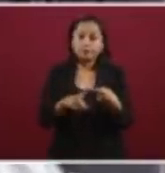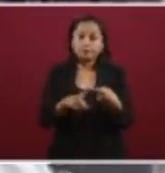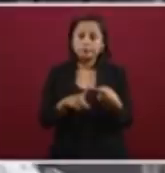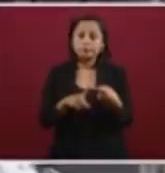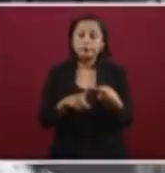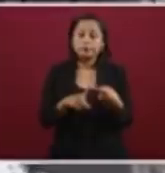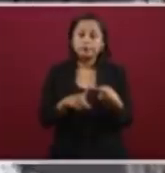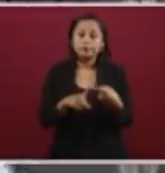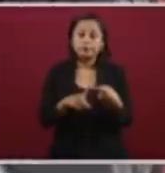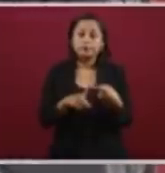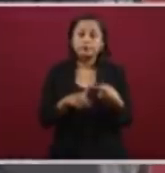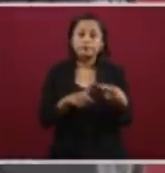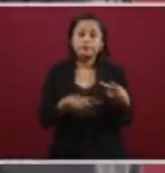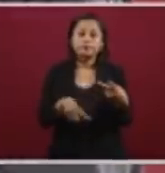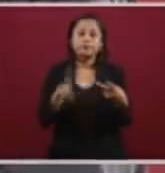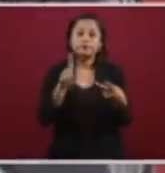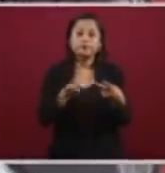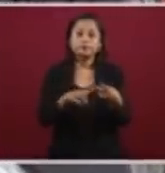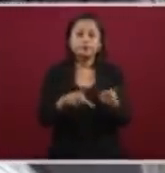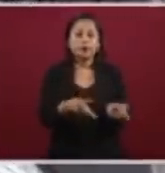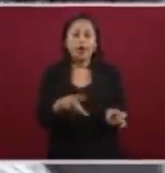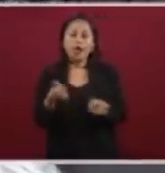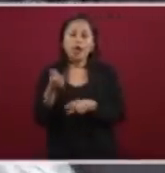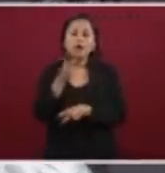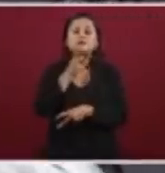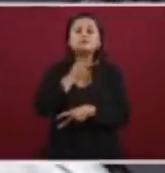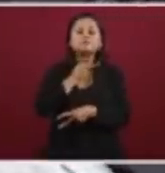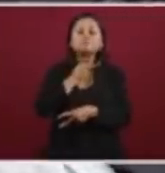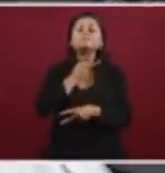aplica paraguas y coleros